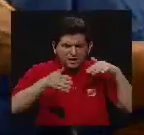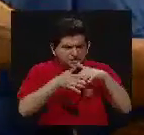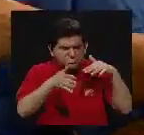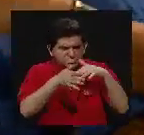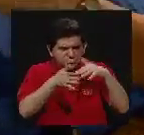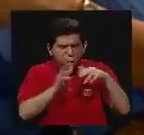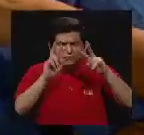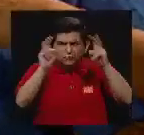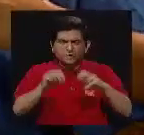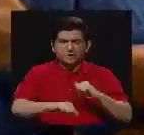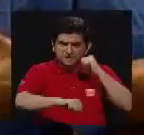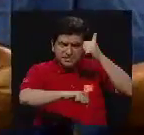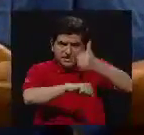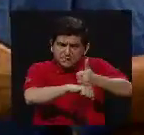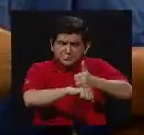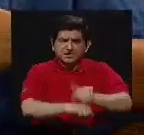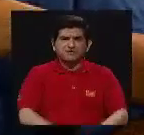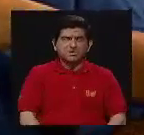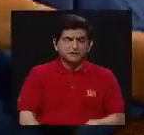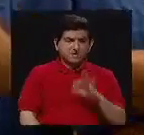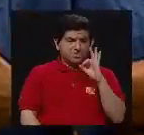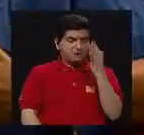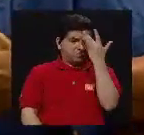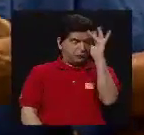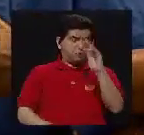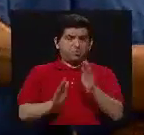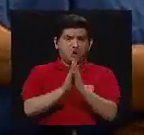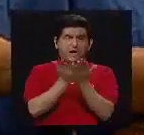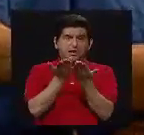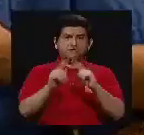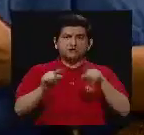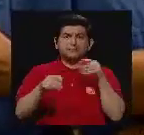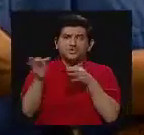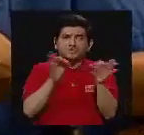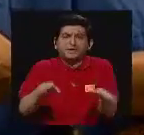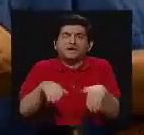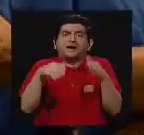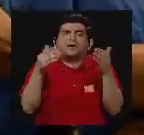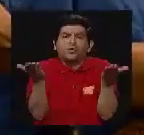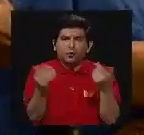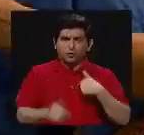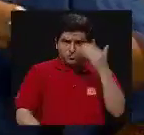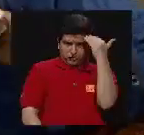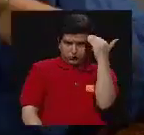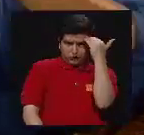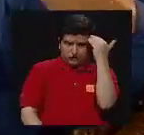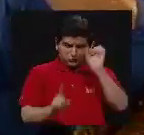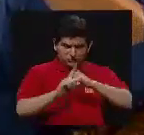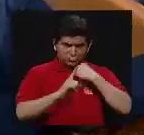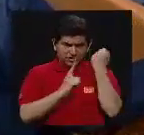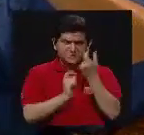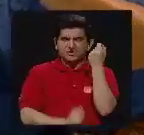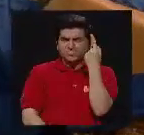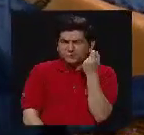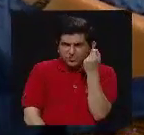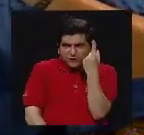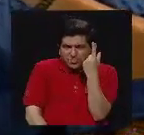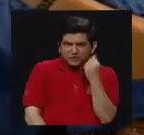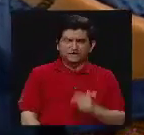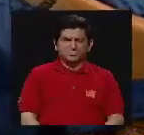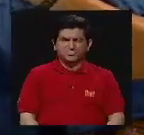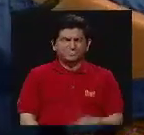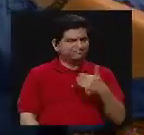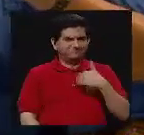de estos temas y que lo has plasmado tan brillantemente en tus libros? ¿Cómo te explicas? Yo sé que es una cuestión